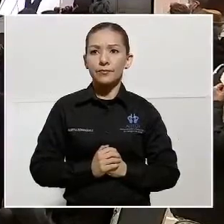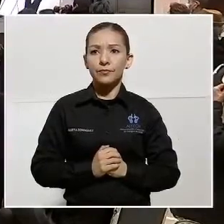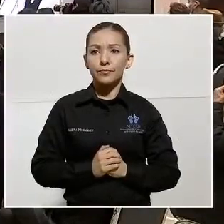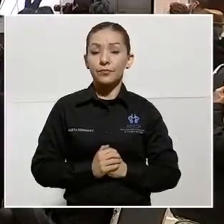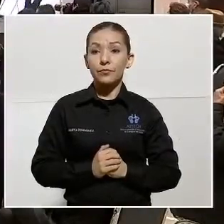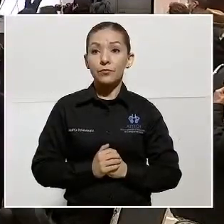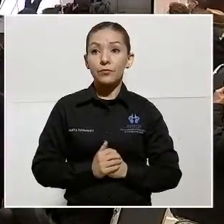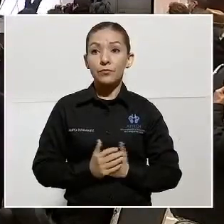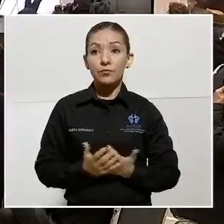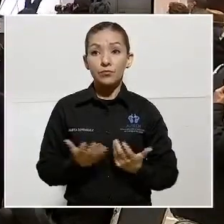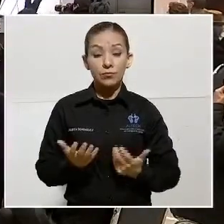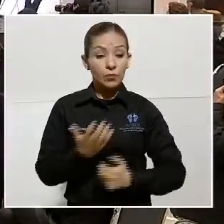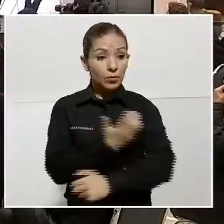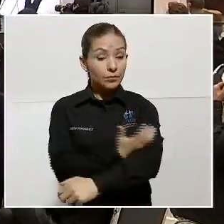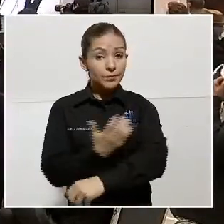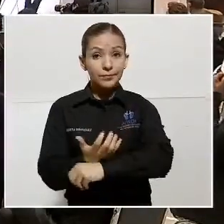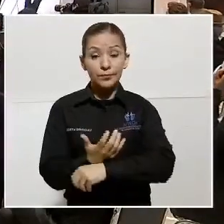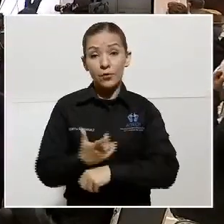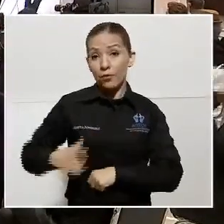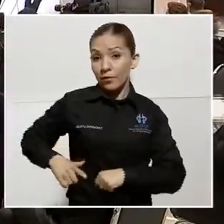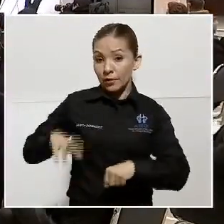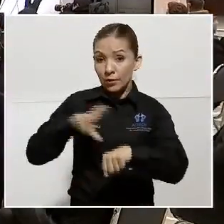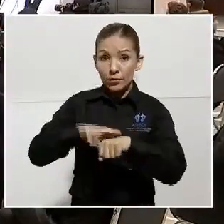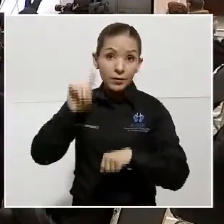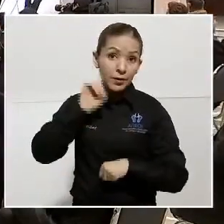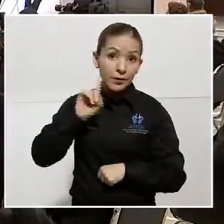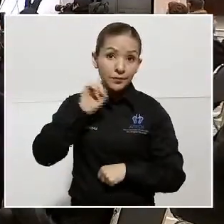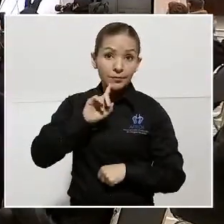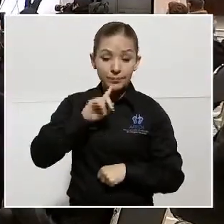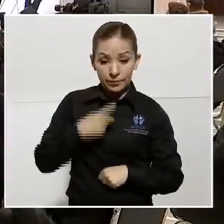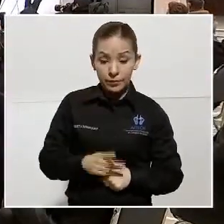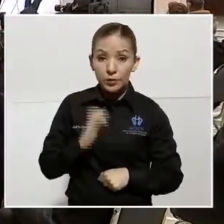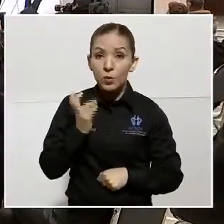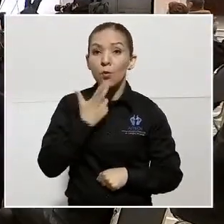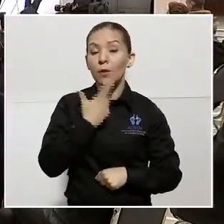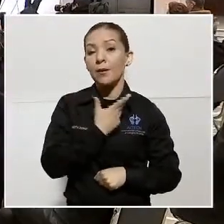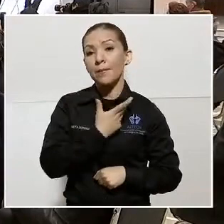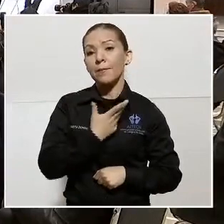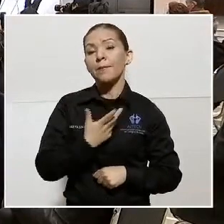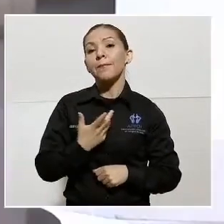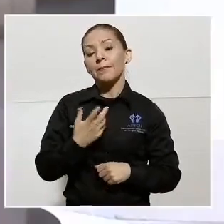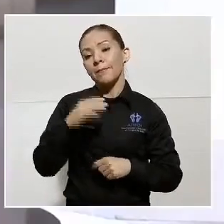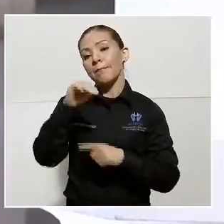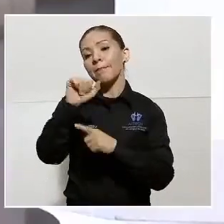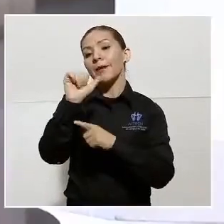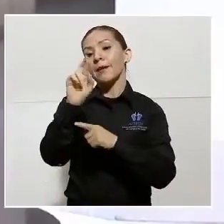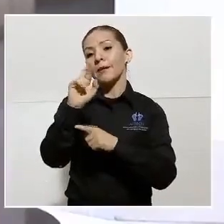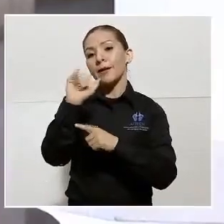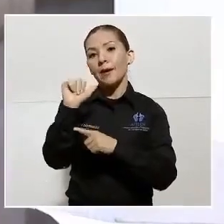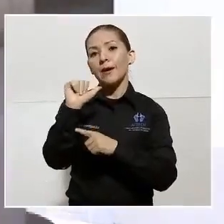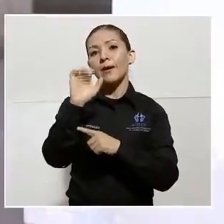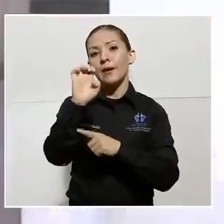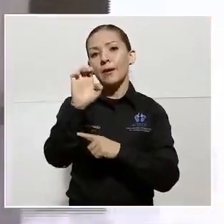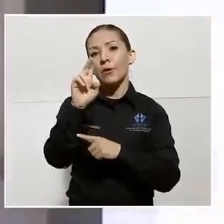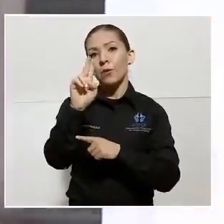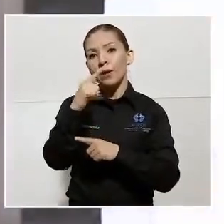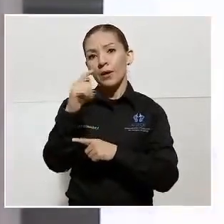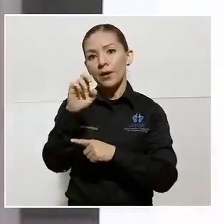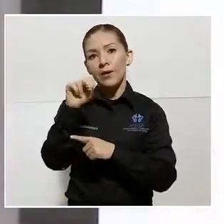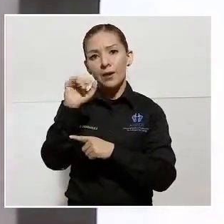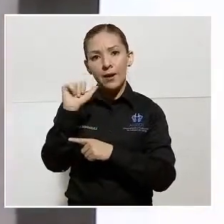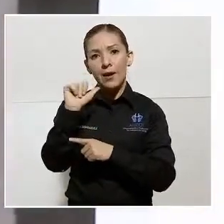Lo acompañan la gobernadora constitucional del Estado de Chihuahua, maestra María Eugenia Campos Galván.